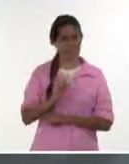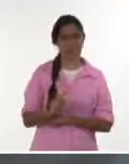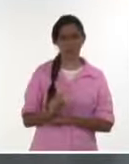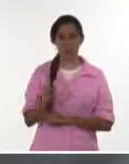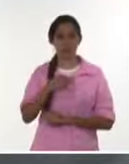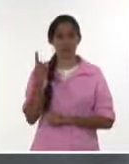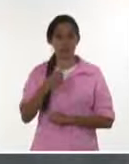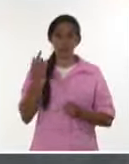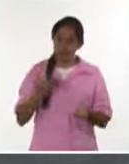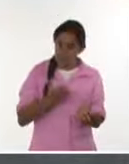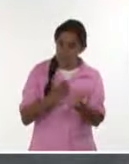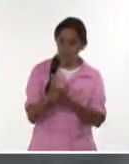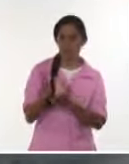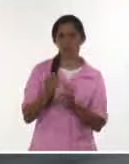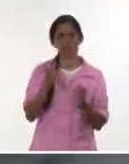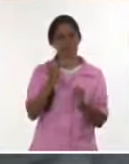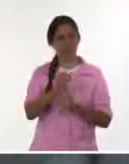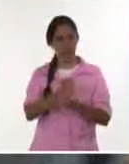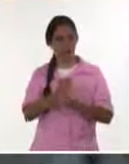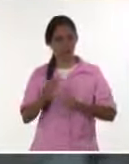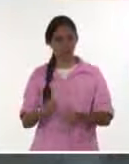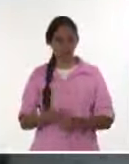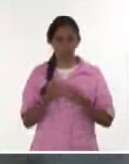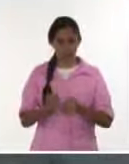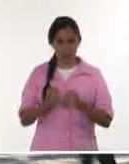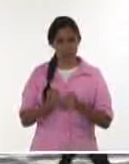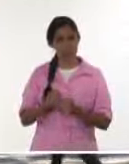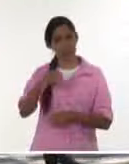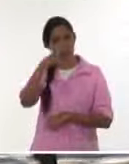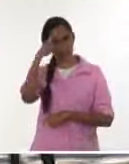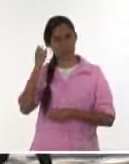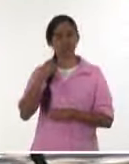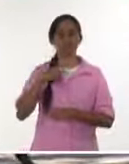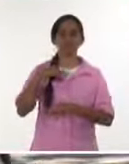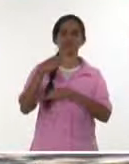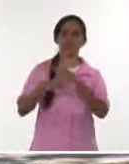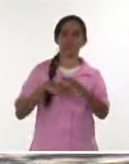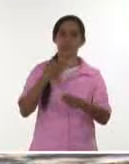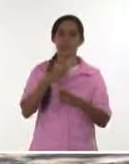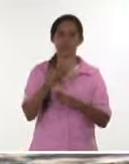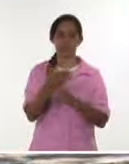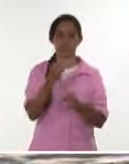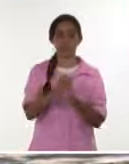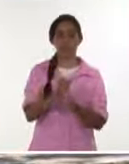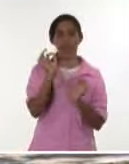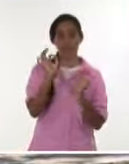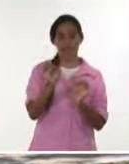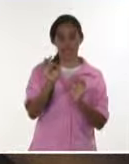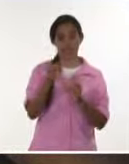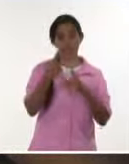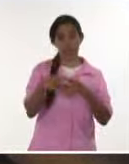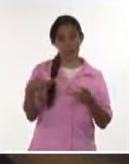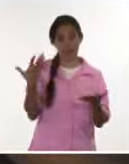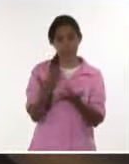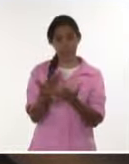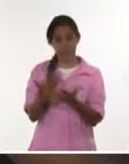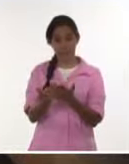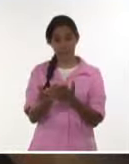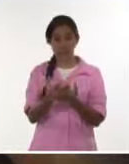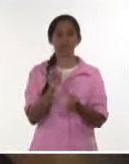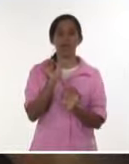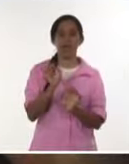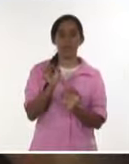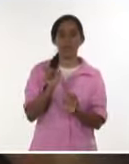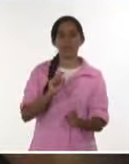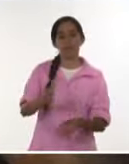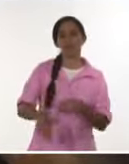derechos propios a cobarde, así que nosotros vamos para adelante. En el coloso Mario Muñoz de los Arabos, prevista la arrancada para